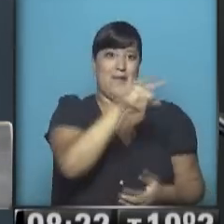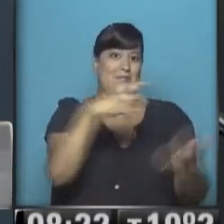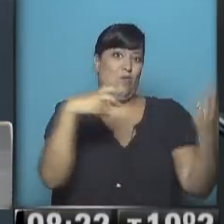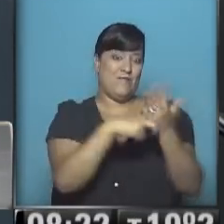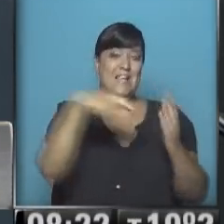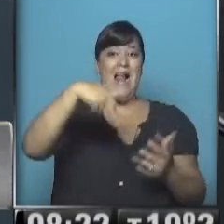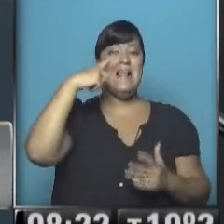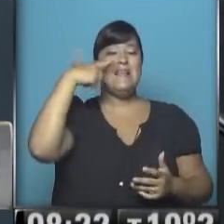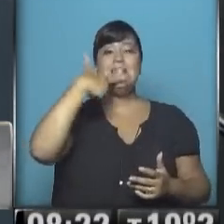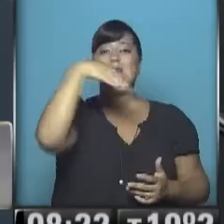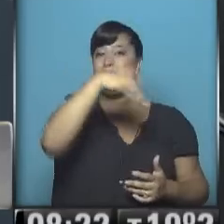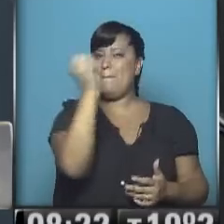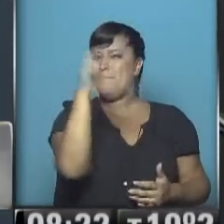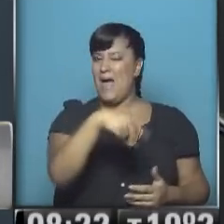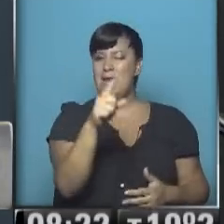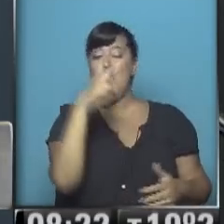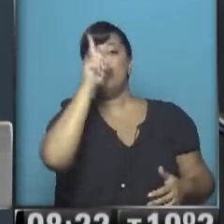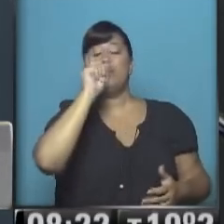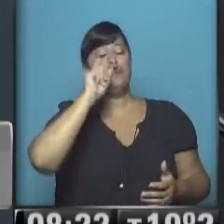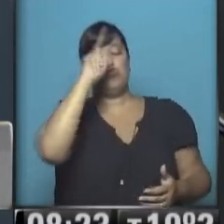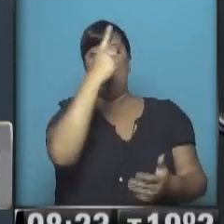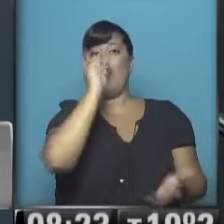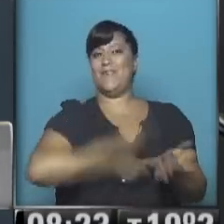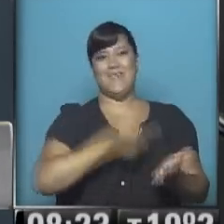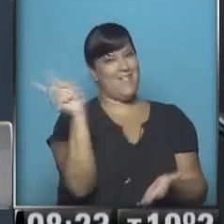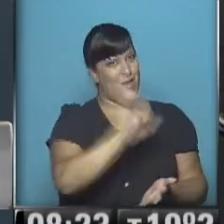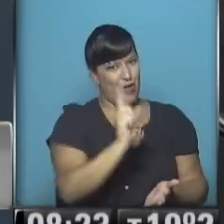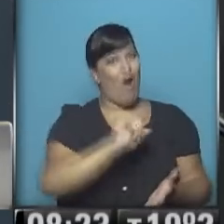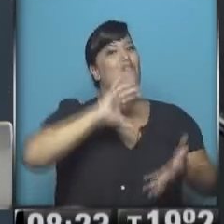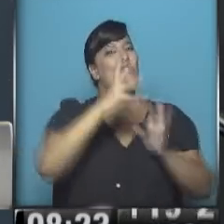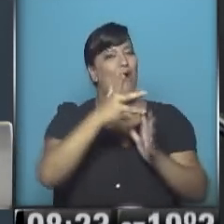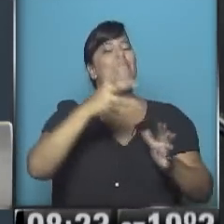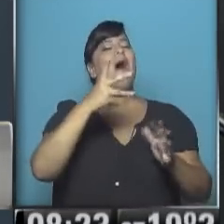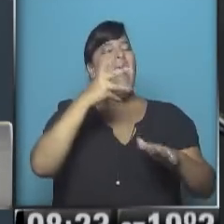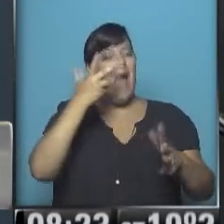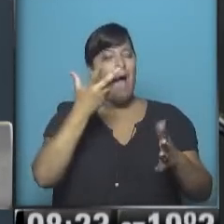nisman sino de una estrategia deliberada Con un objetivo